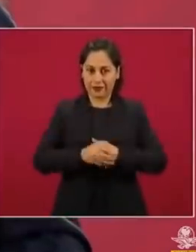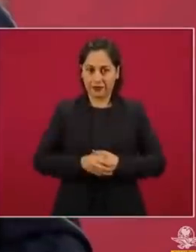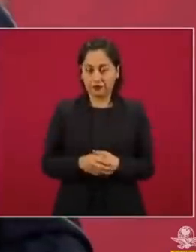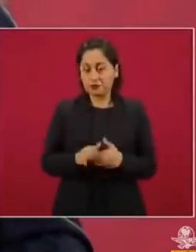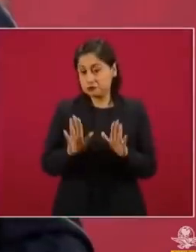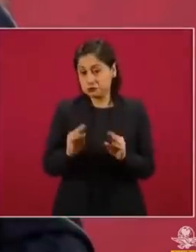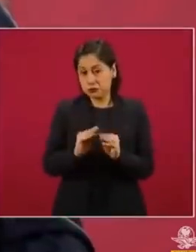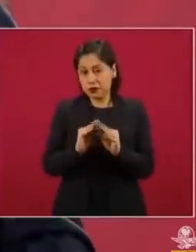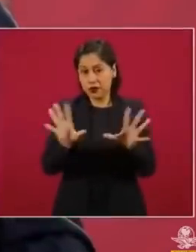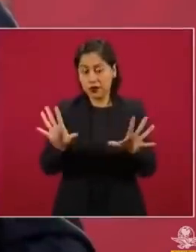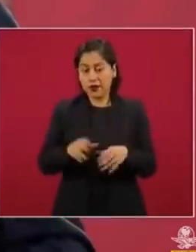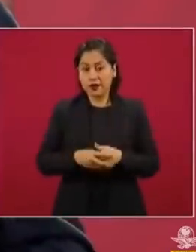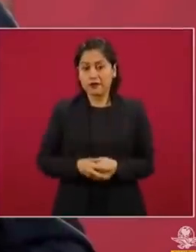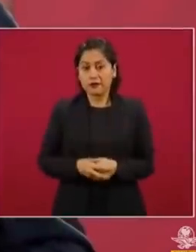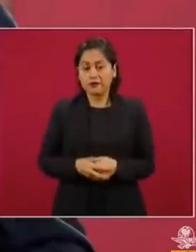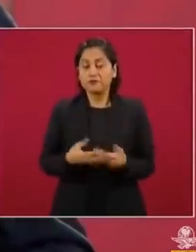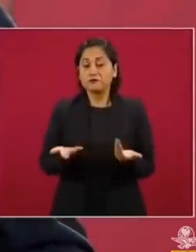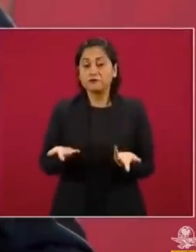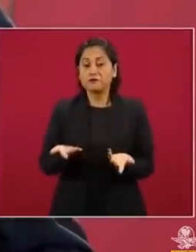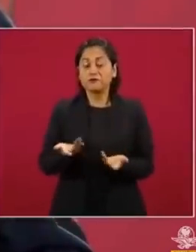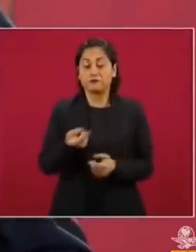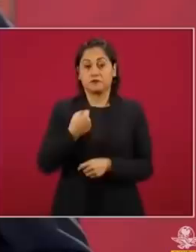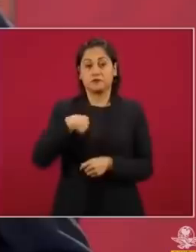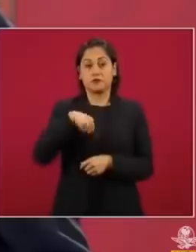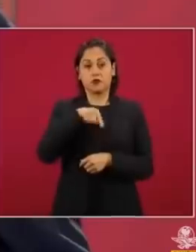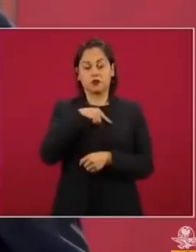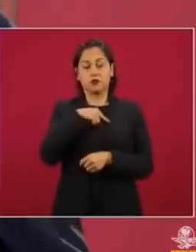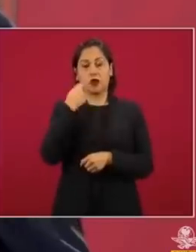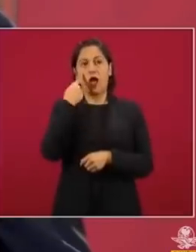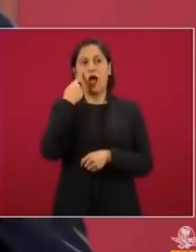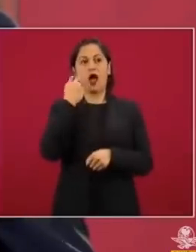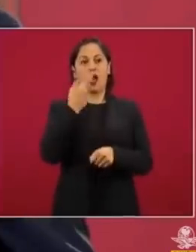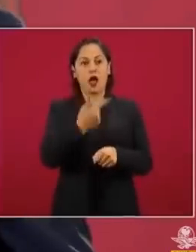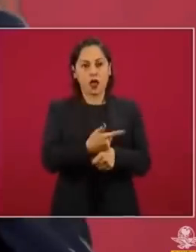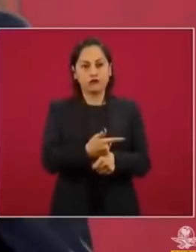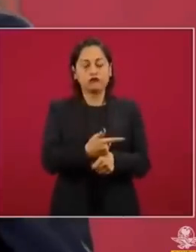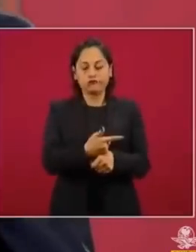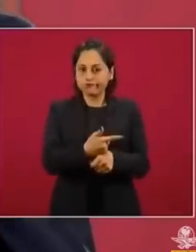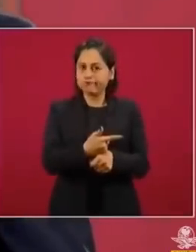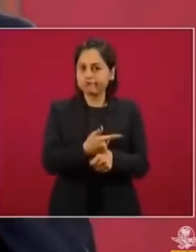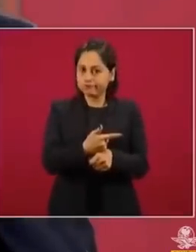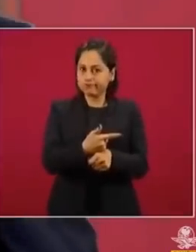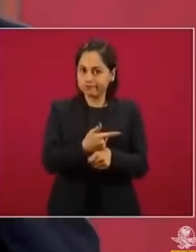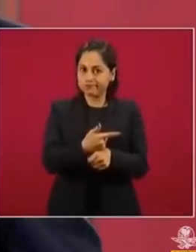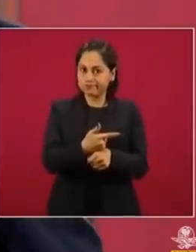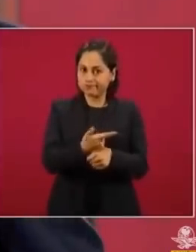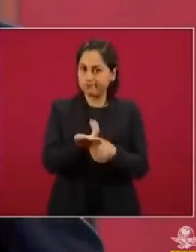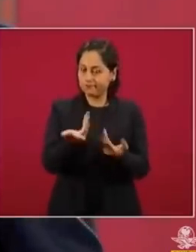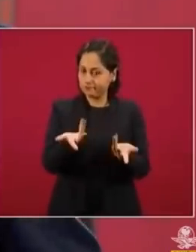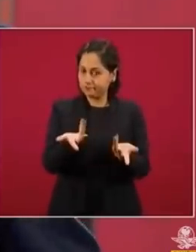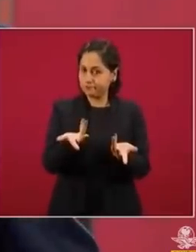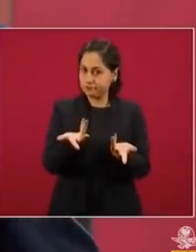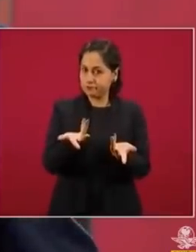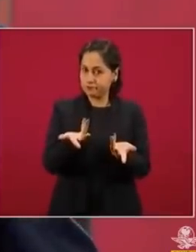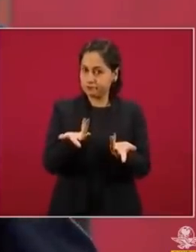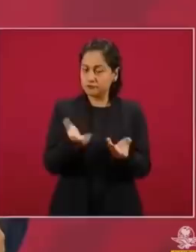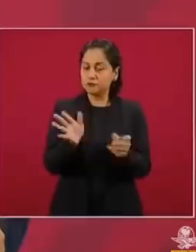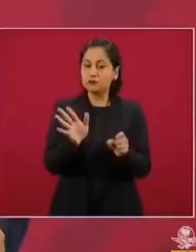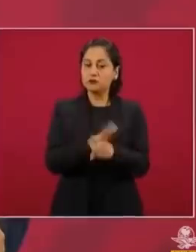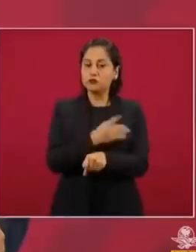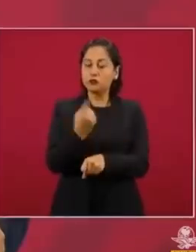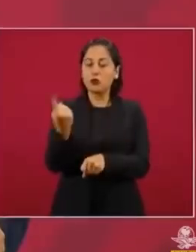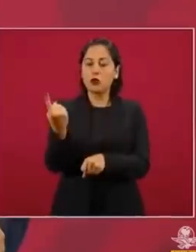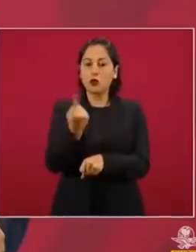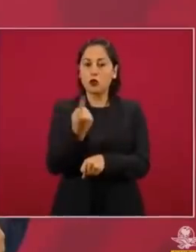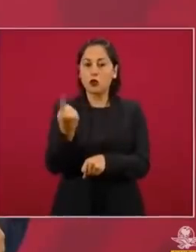nos interesó este asunto porque, pues, no es